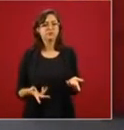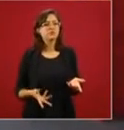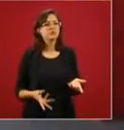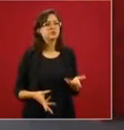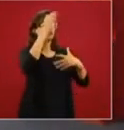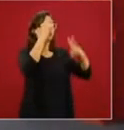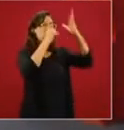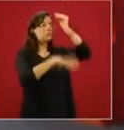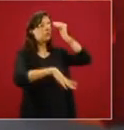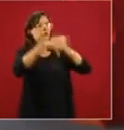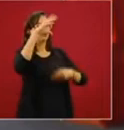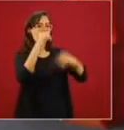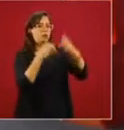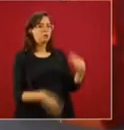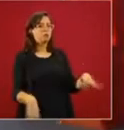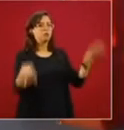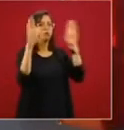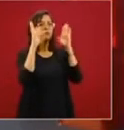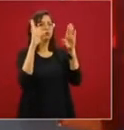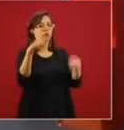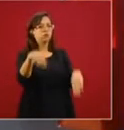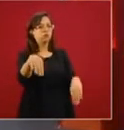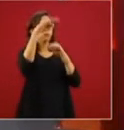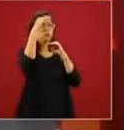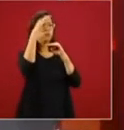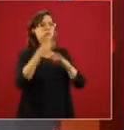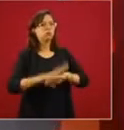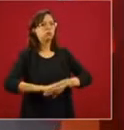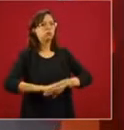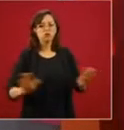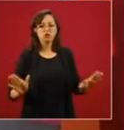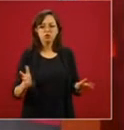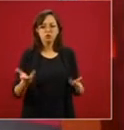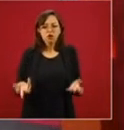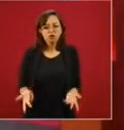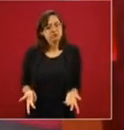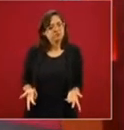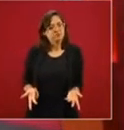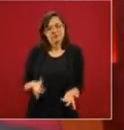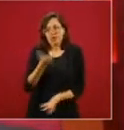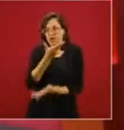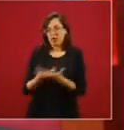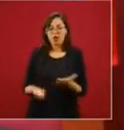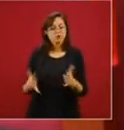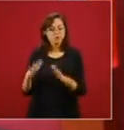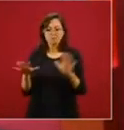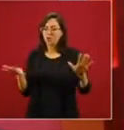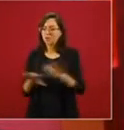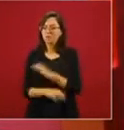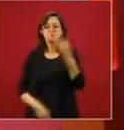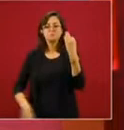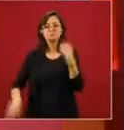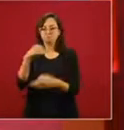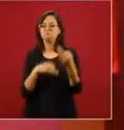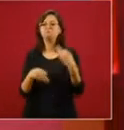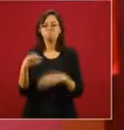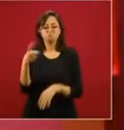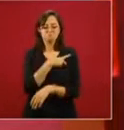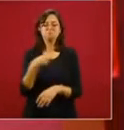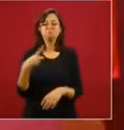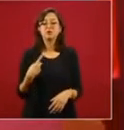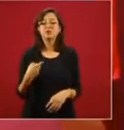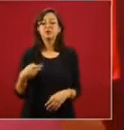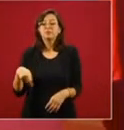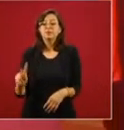profesionales académicos con esa concepción. Ahora tiene que cambiar todo, pero